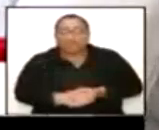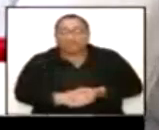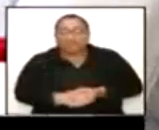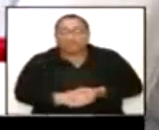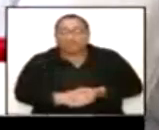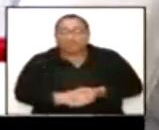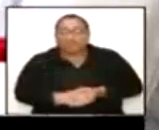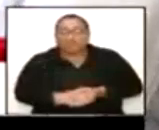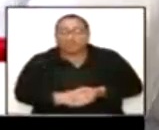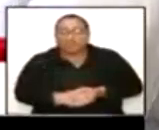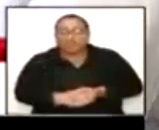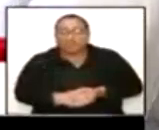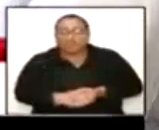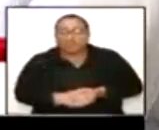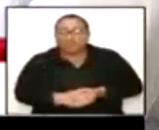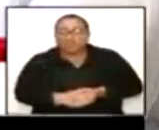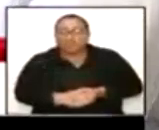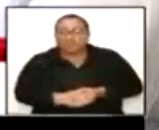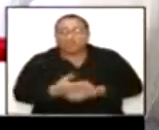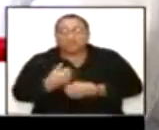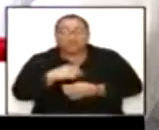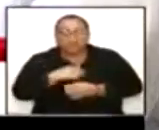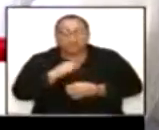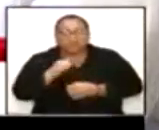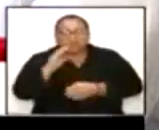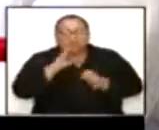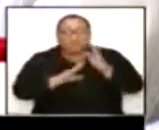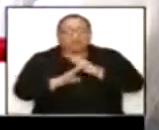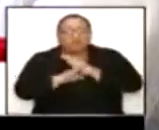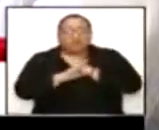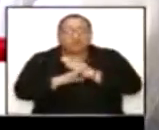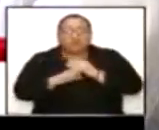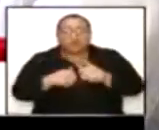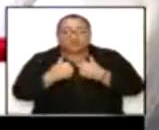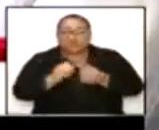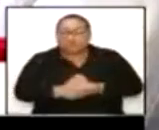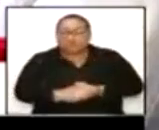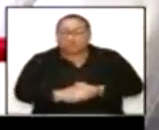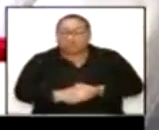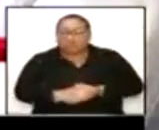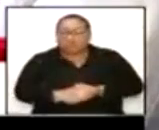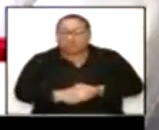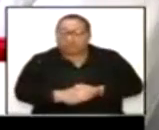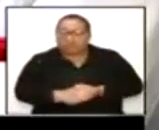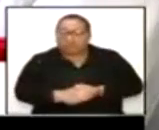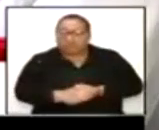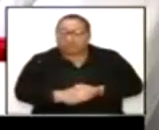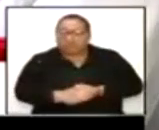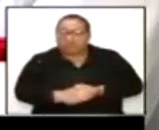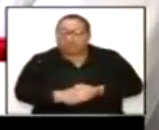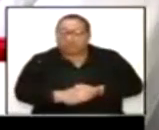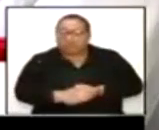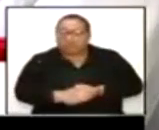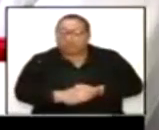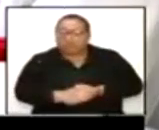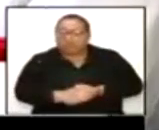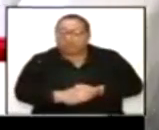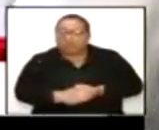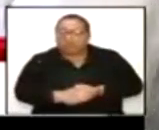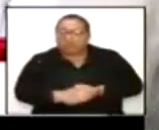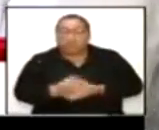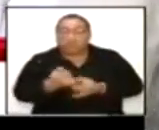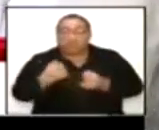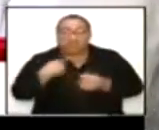vida, no les interesa la vida. Nosotros sí, somos defensores de la vida. Y yo acabo